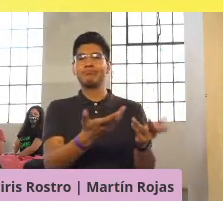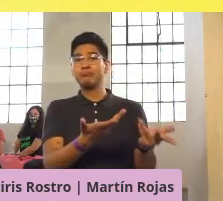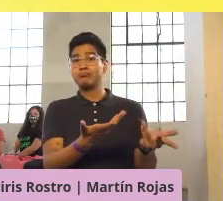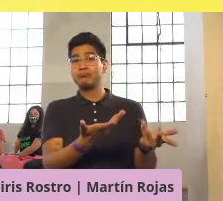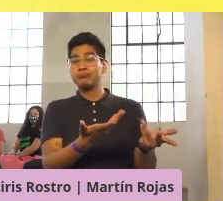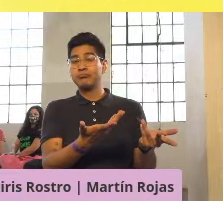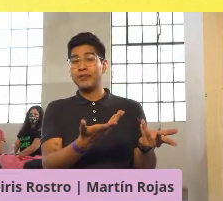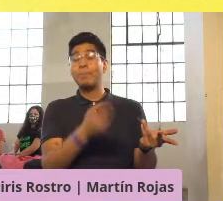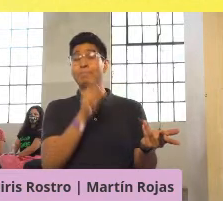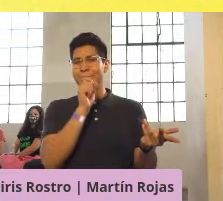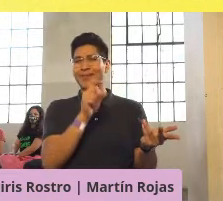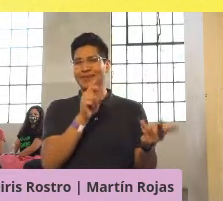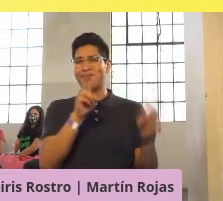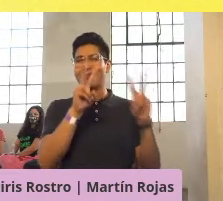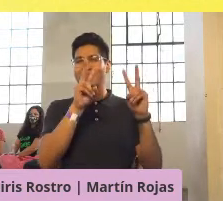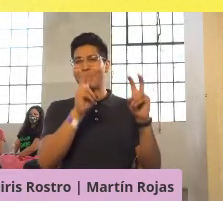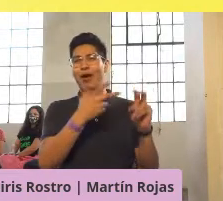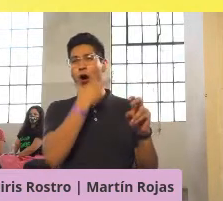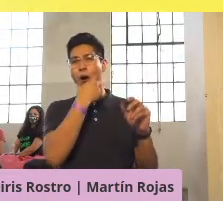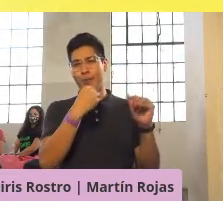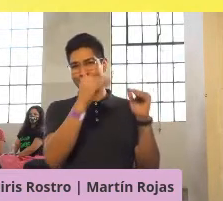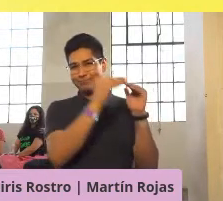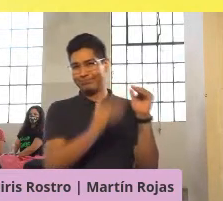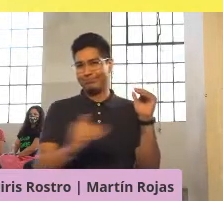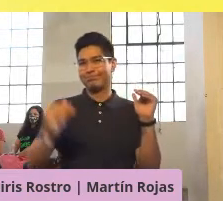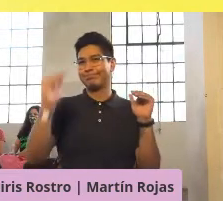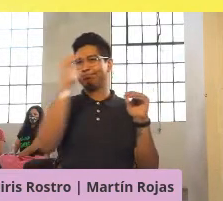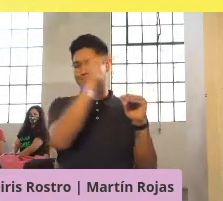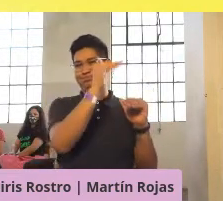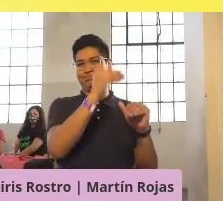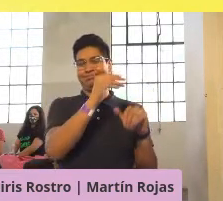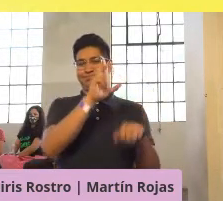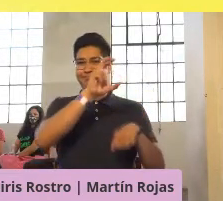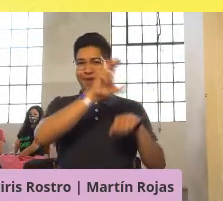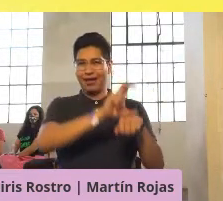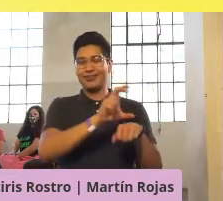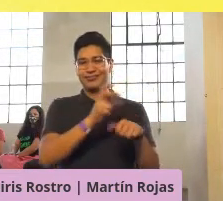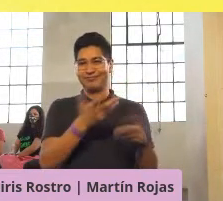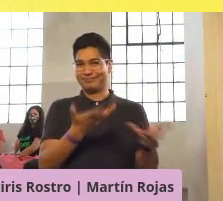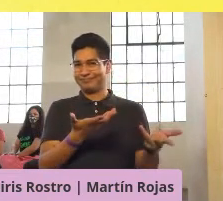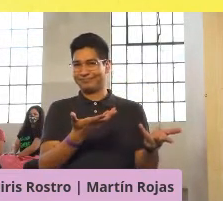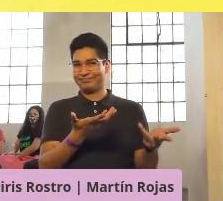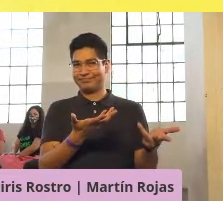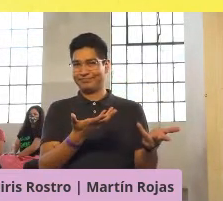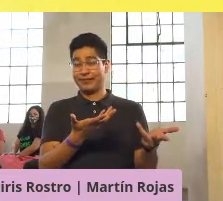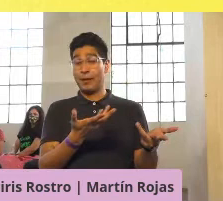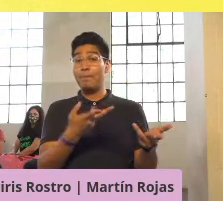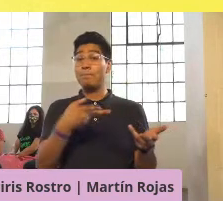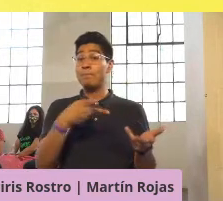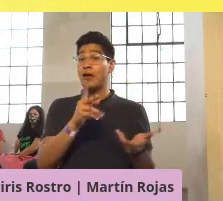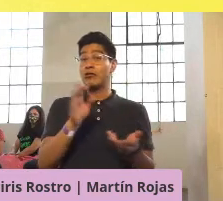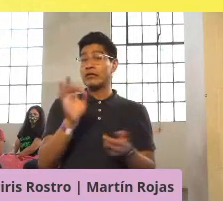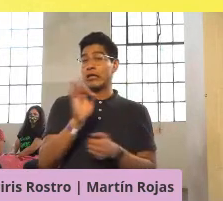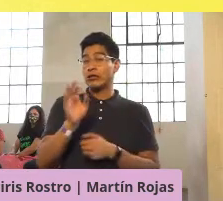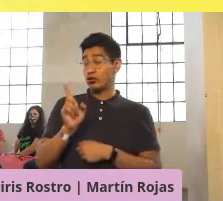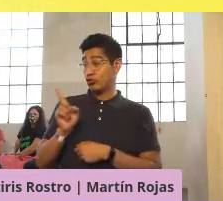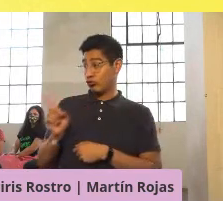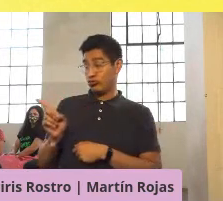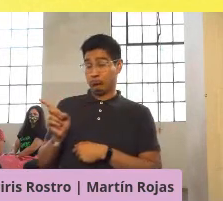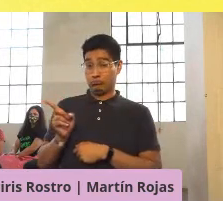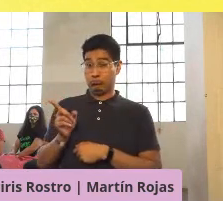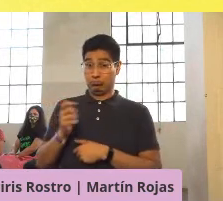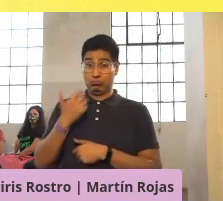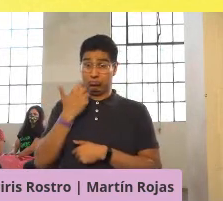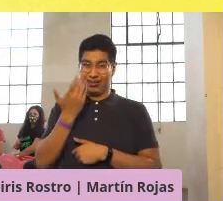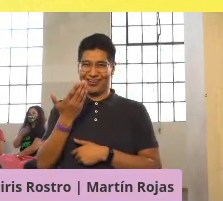formada desde el patriarcado, ¿no? Desde hace muchísimos años, ¿no? Entonces, si ya te quieres poner así súper elevado, es eso,